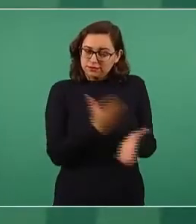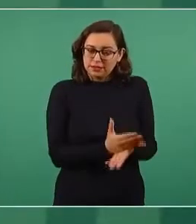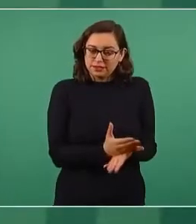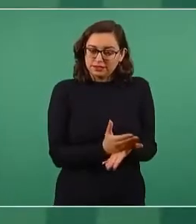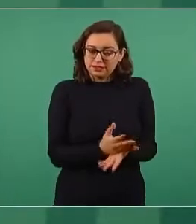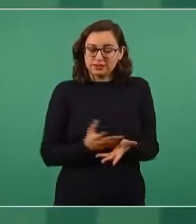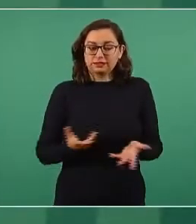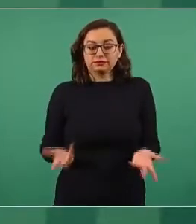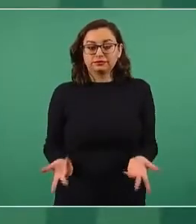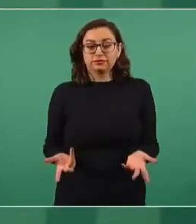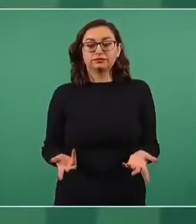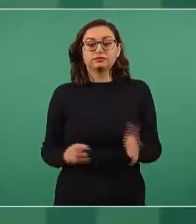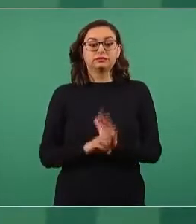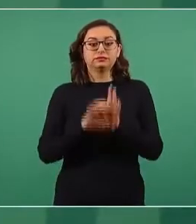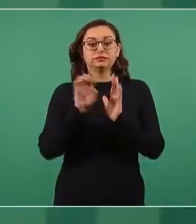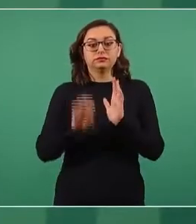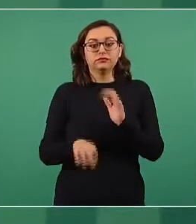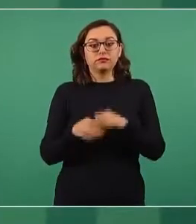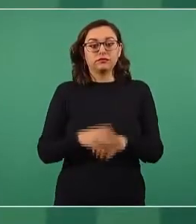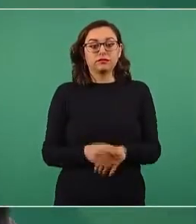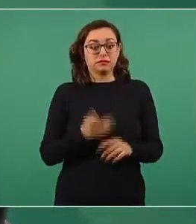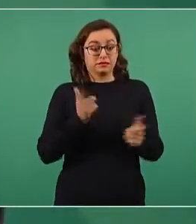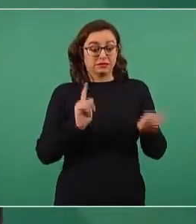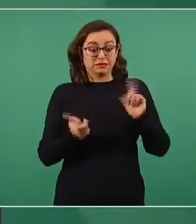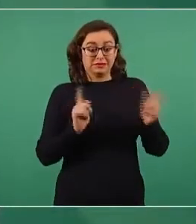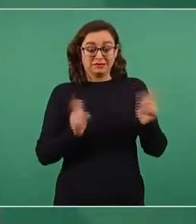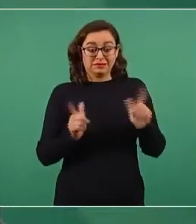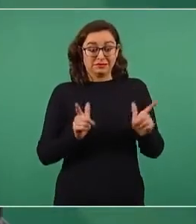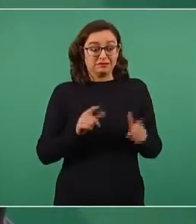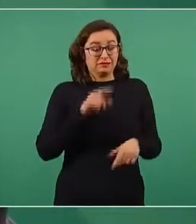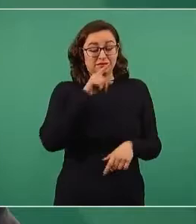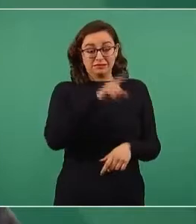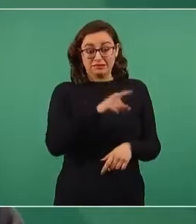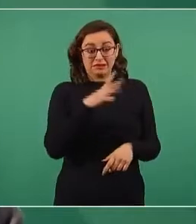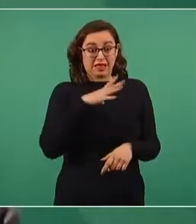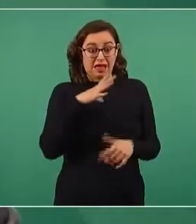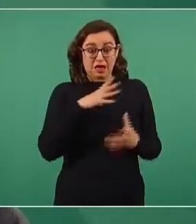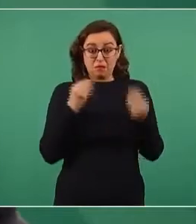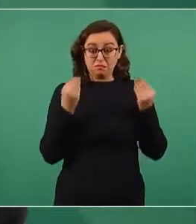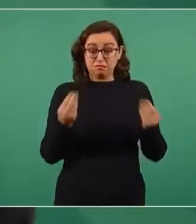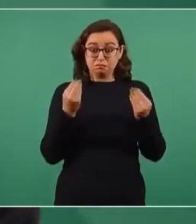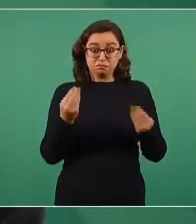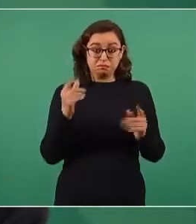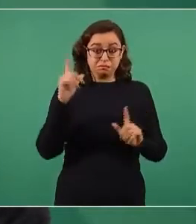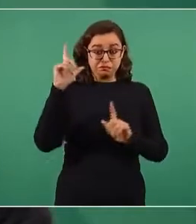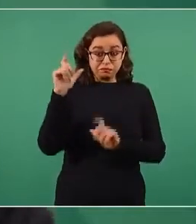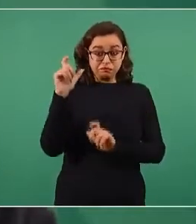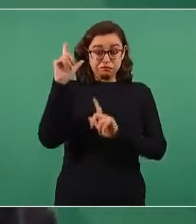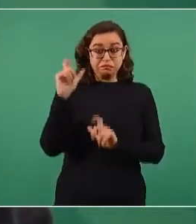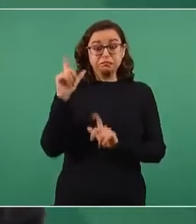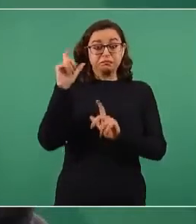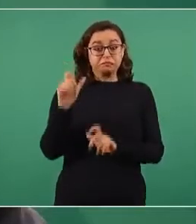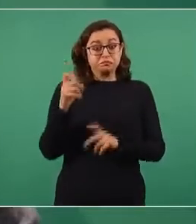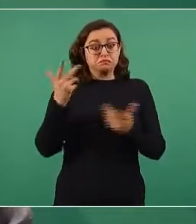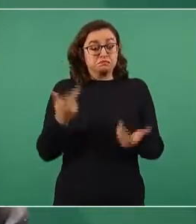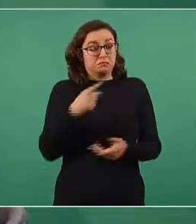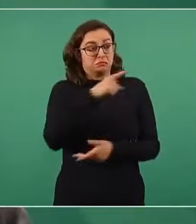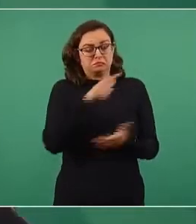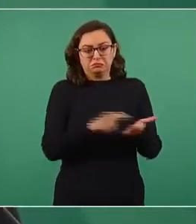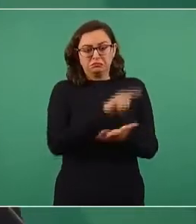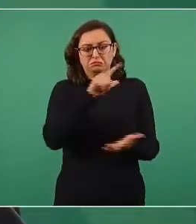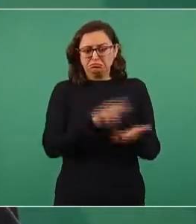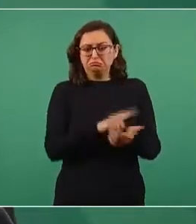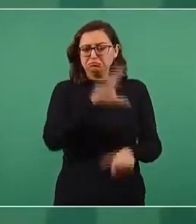pues que por ejemplo Texas, que es el estado de donde más armas provienen a México, acaba de pasar una legislación en donde prácticamente ya no hay